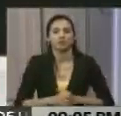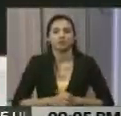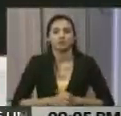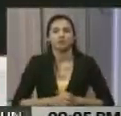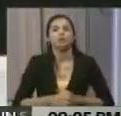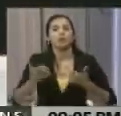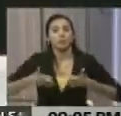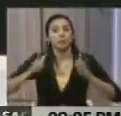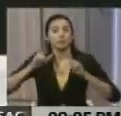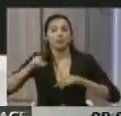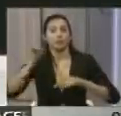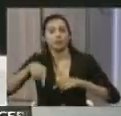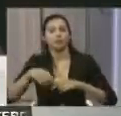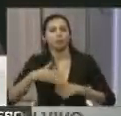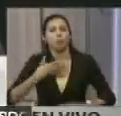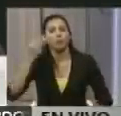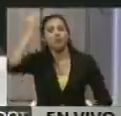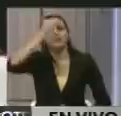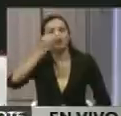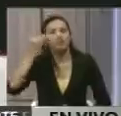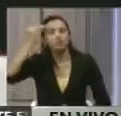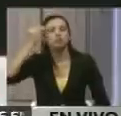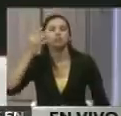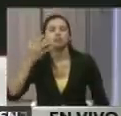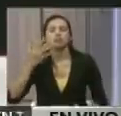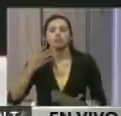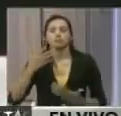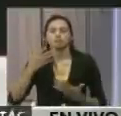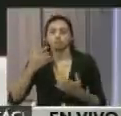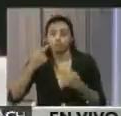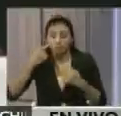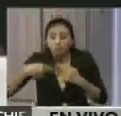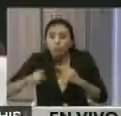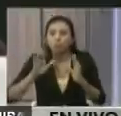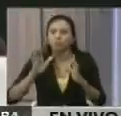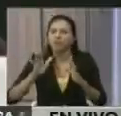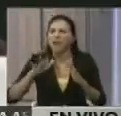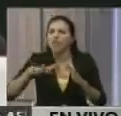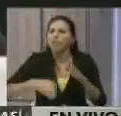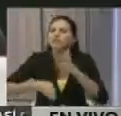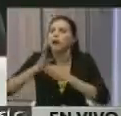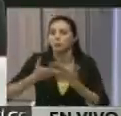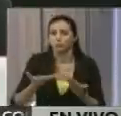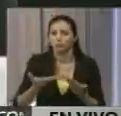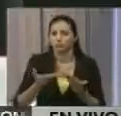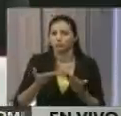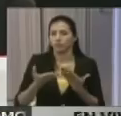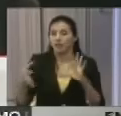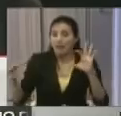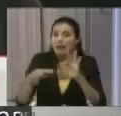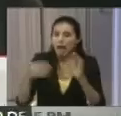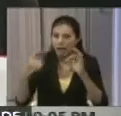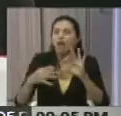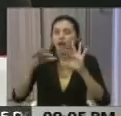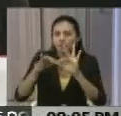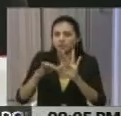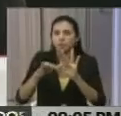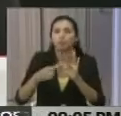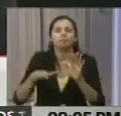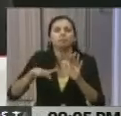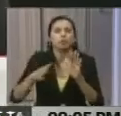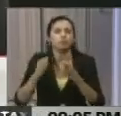nos permite la posibilidad de reflexionar hacia nuevas circunstancias, hacia dónde debemos avanzar en términos de la alianza de